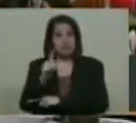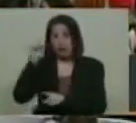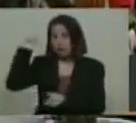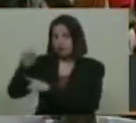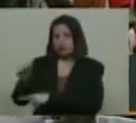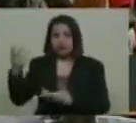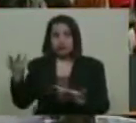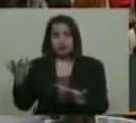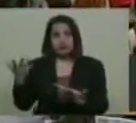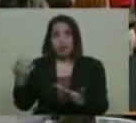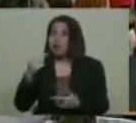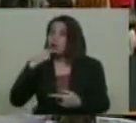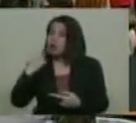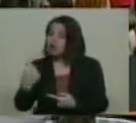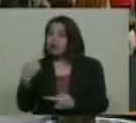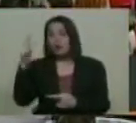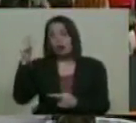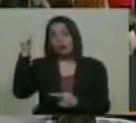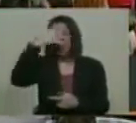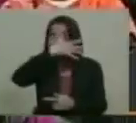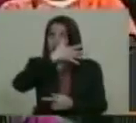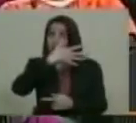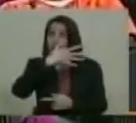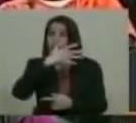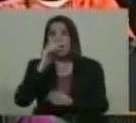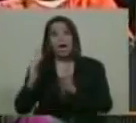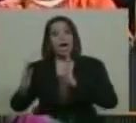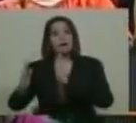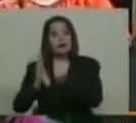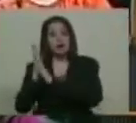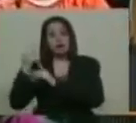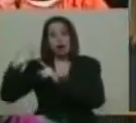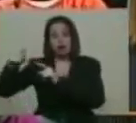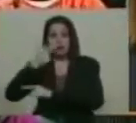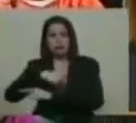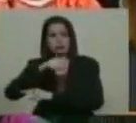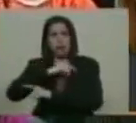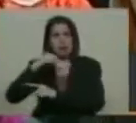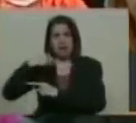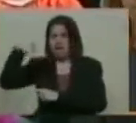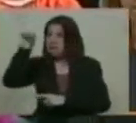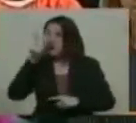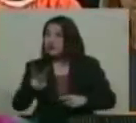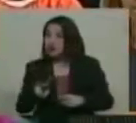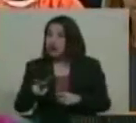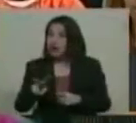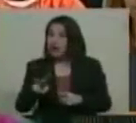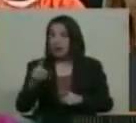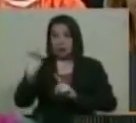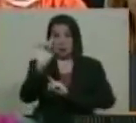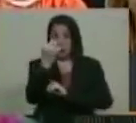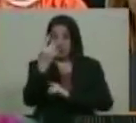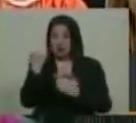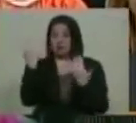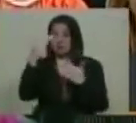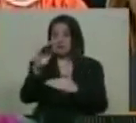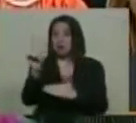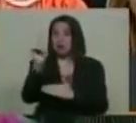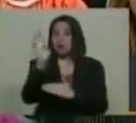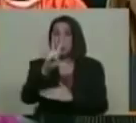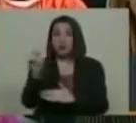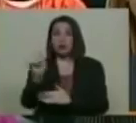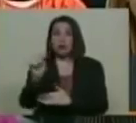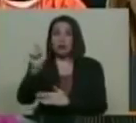Yo le digo a Trump, a Santos y a Rajoy, en Venezuela, en el primer cuatrimestre, va a